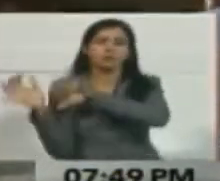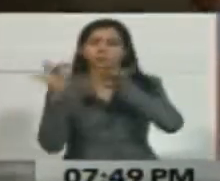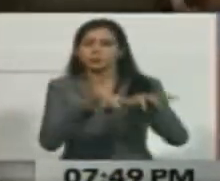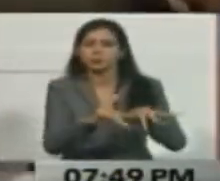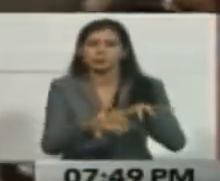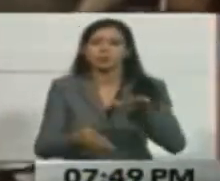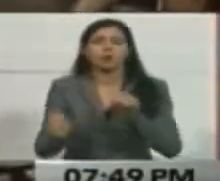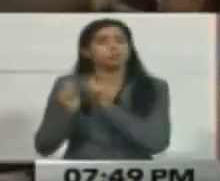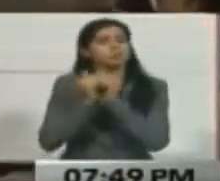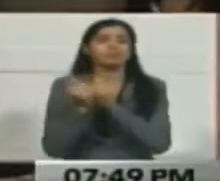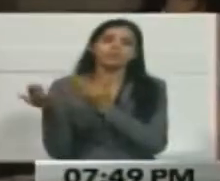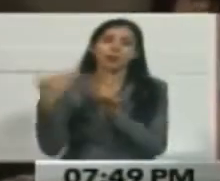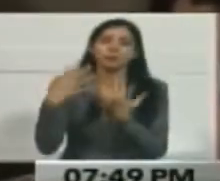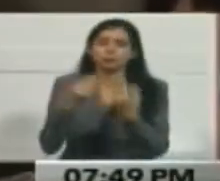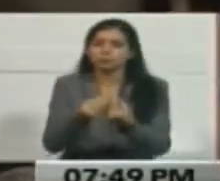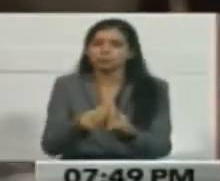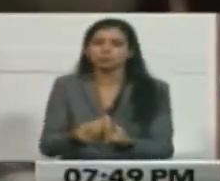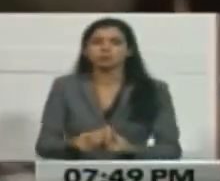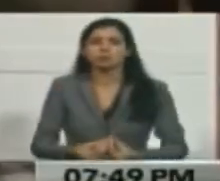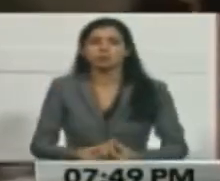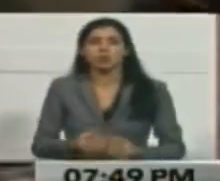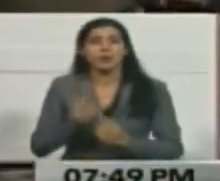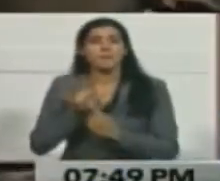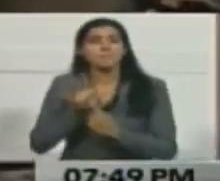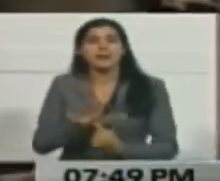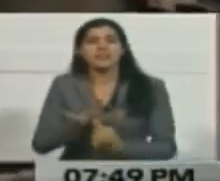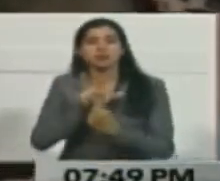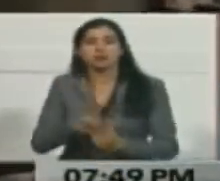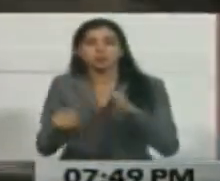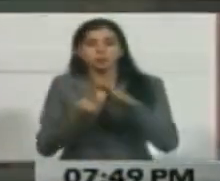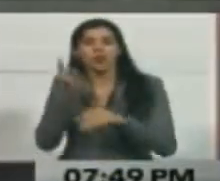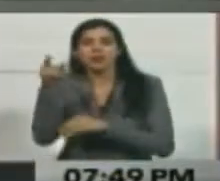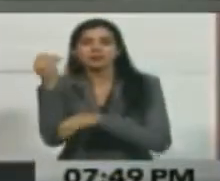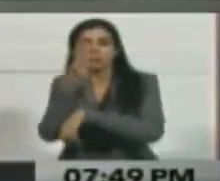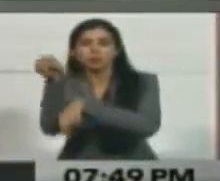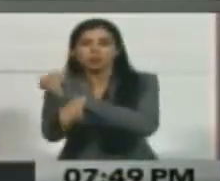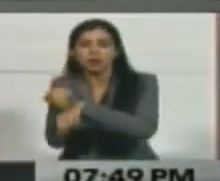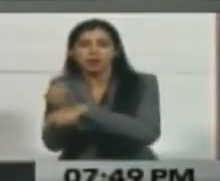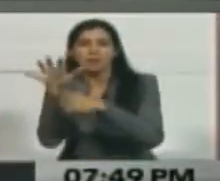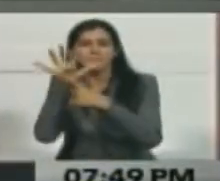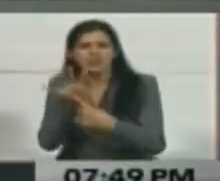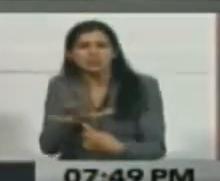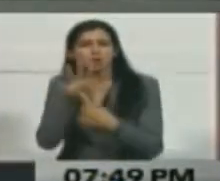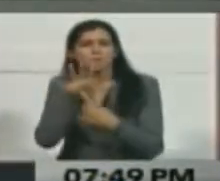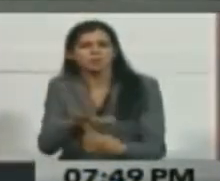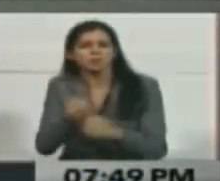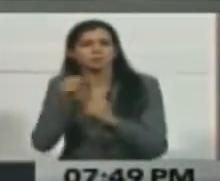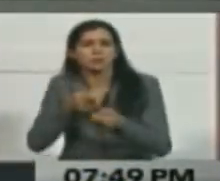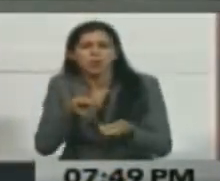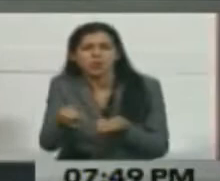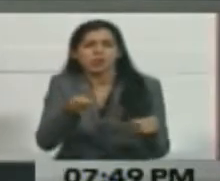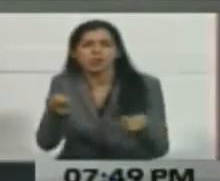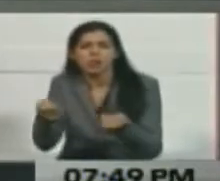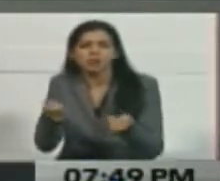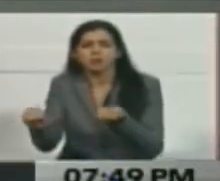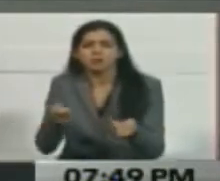acompañando la presión institucional desde la Asamblea Nacional y de todos.